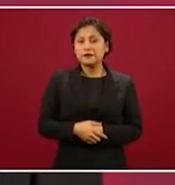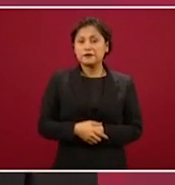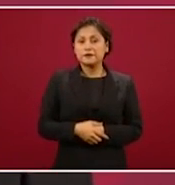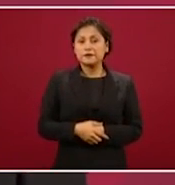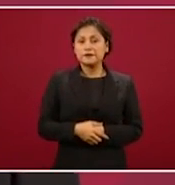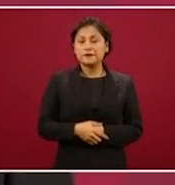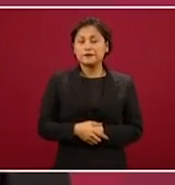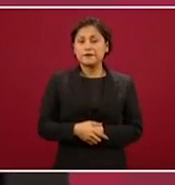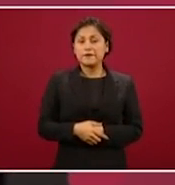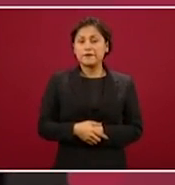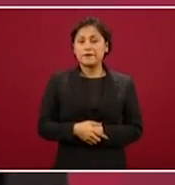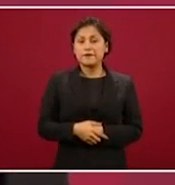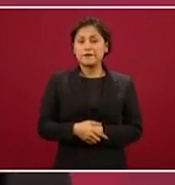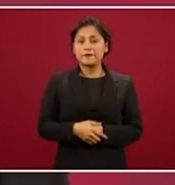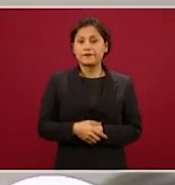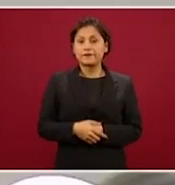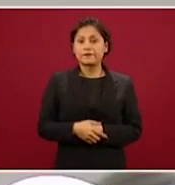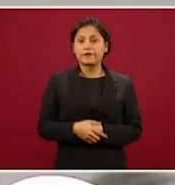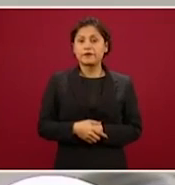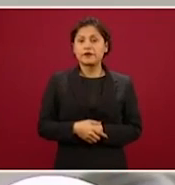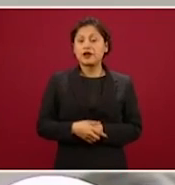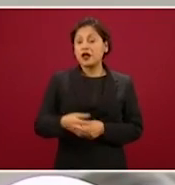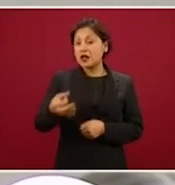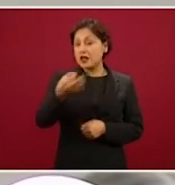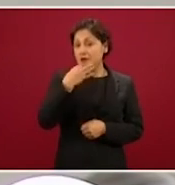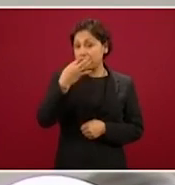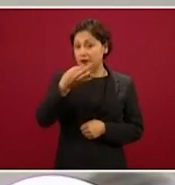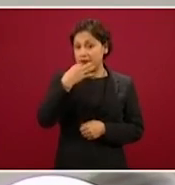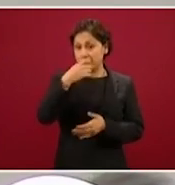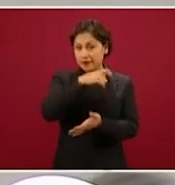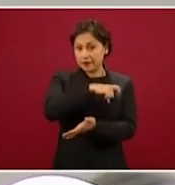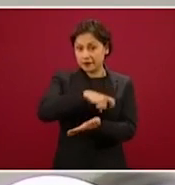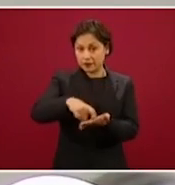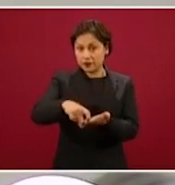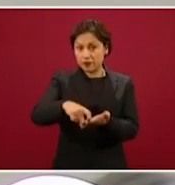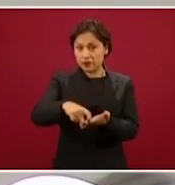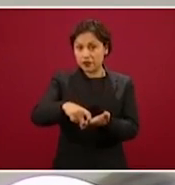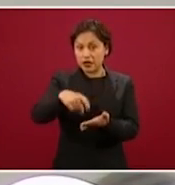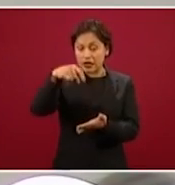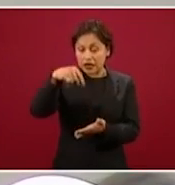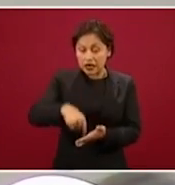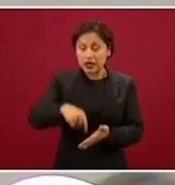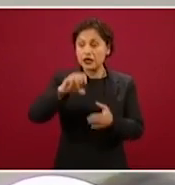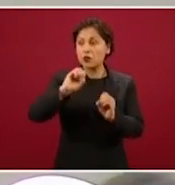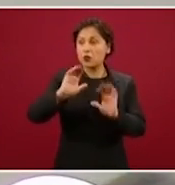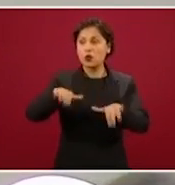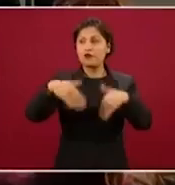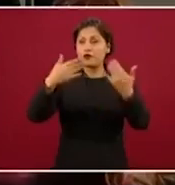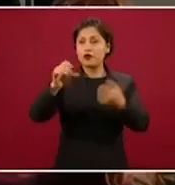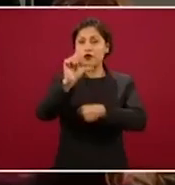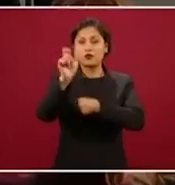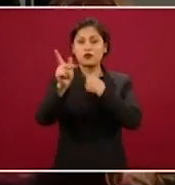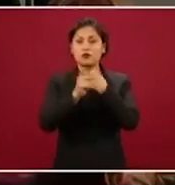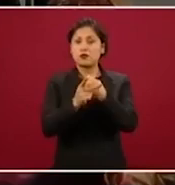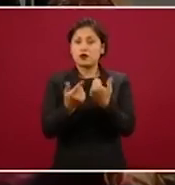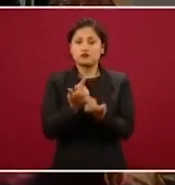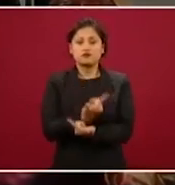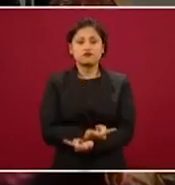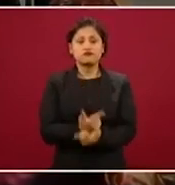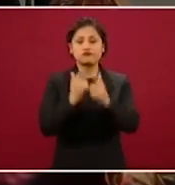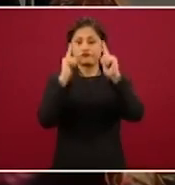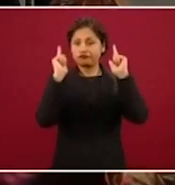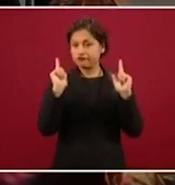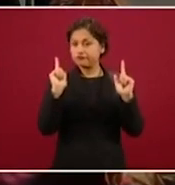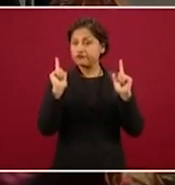pudieran adquirir medicamentos en cualquier país del mundo, porque ya les he